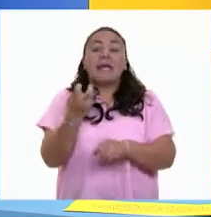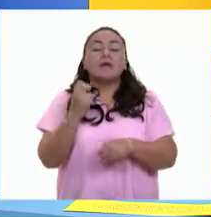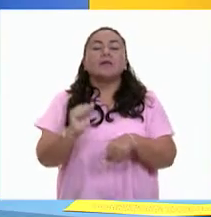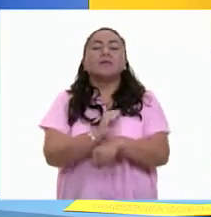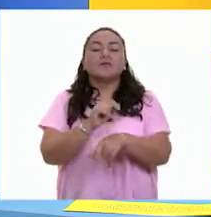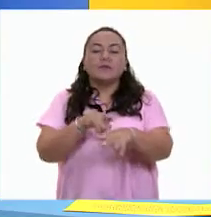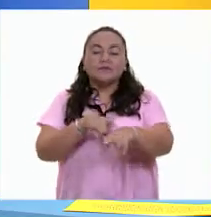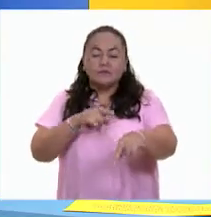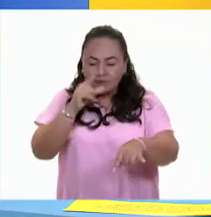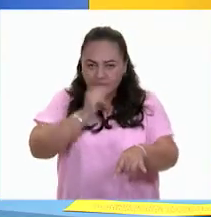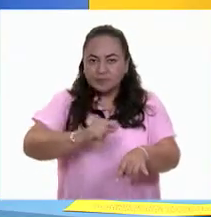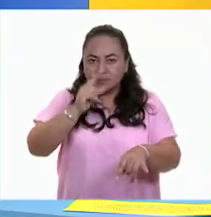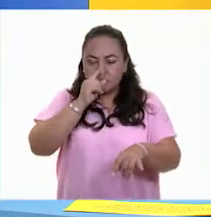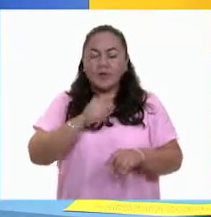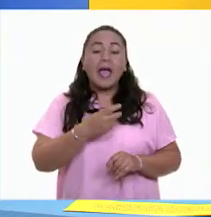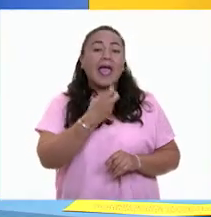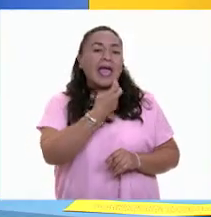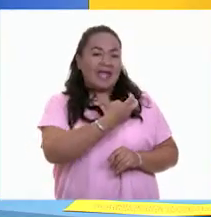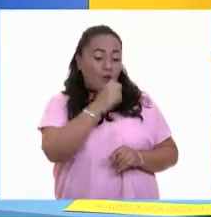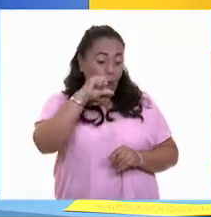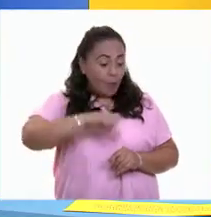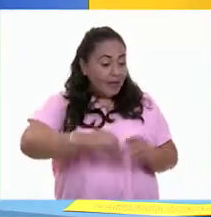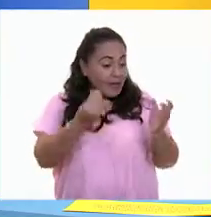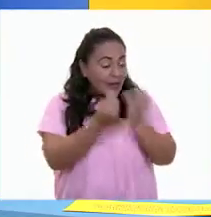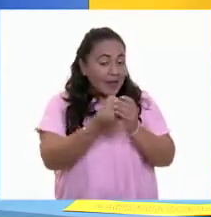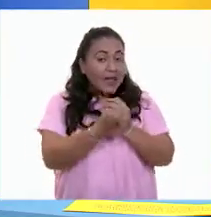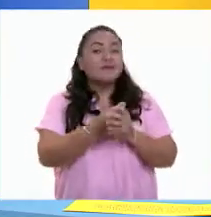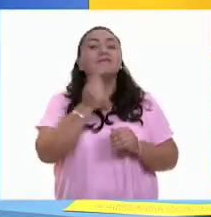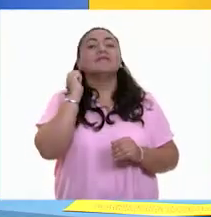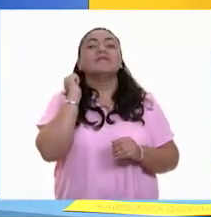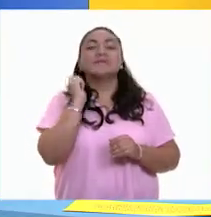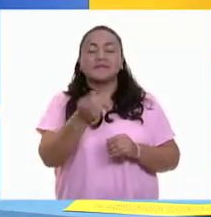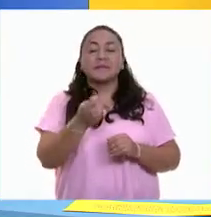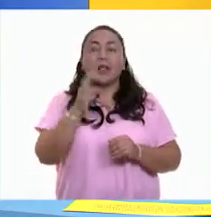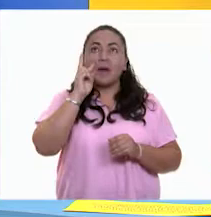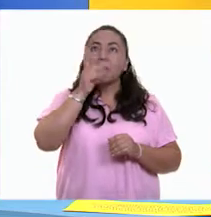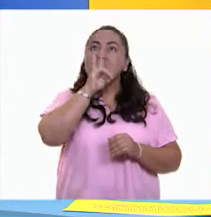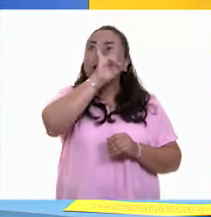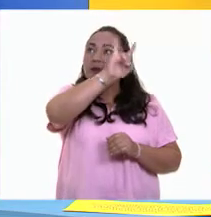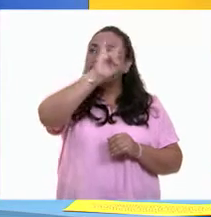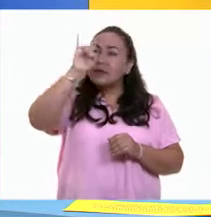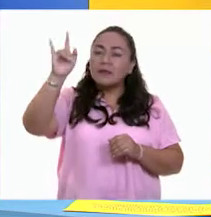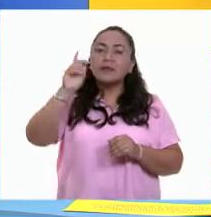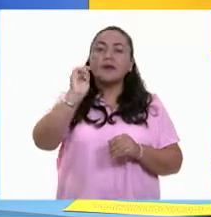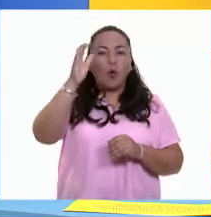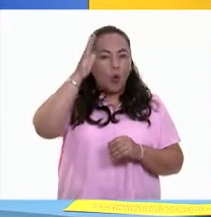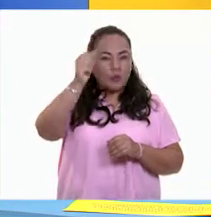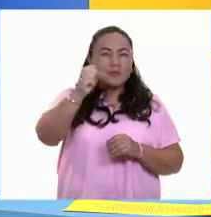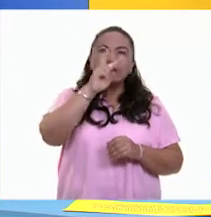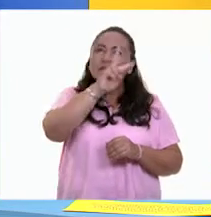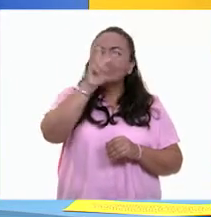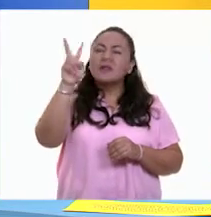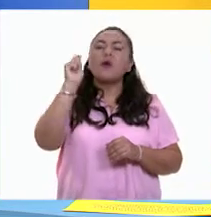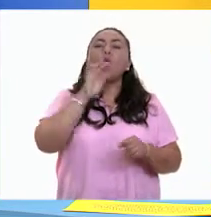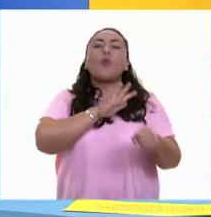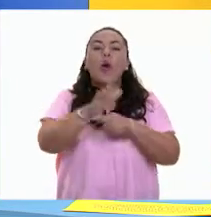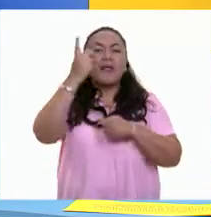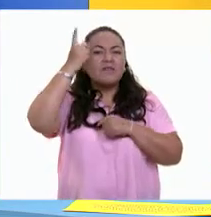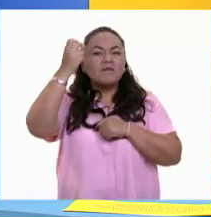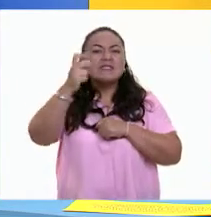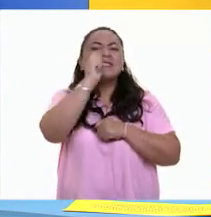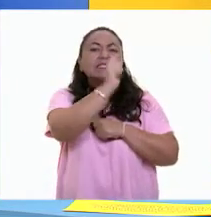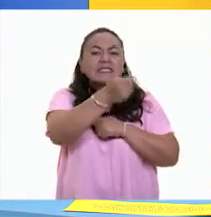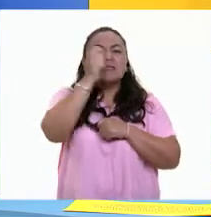por comenzar la clase, Raulito. Tenemos que elegir un término de los que están en el pizarrón y buscar su definición